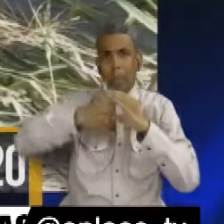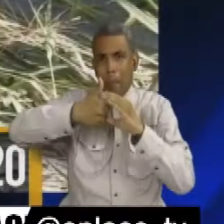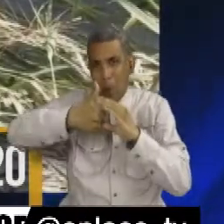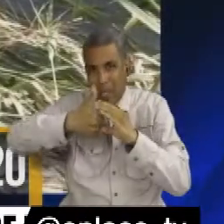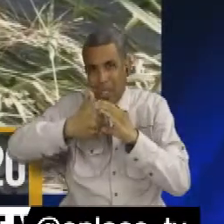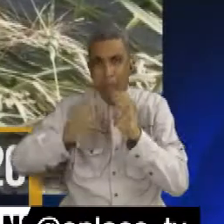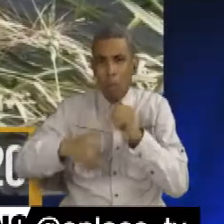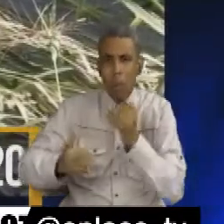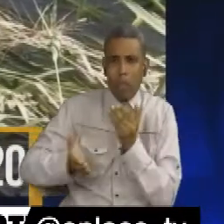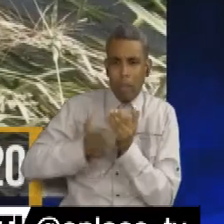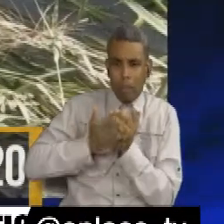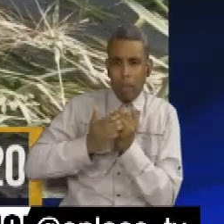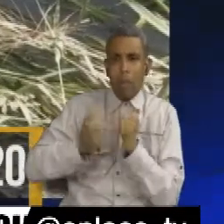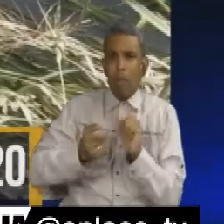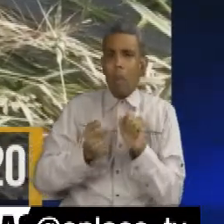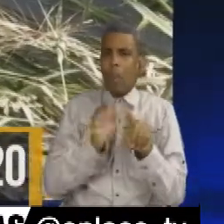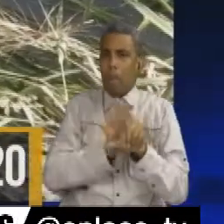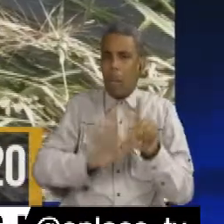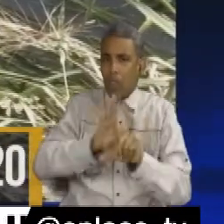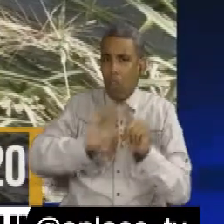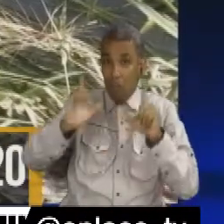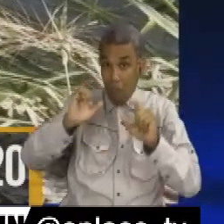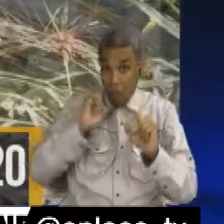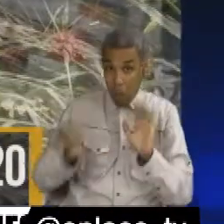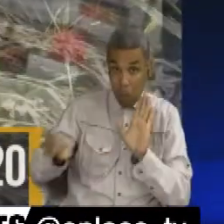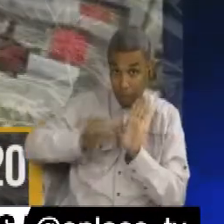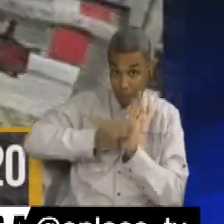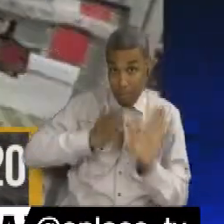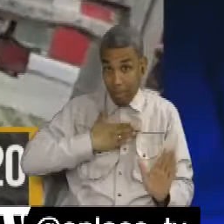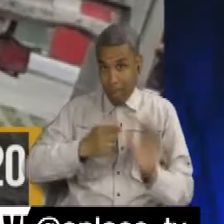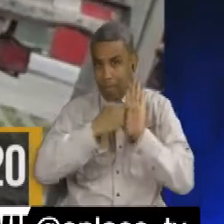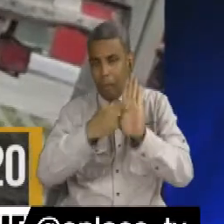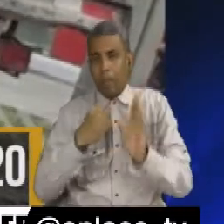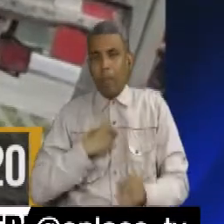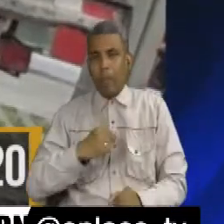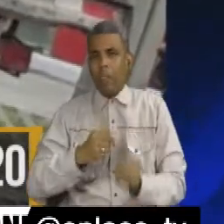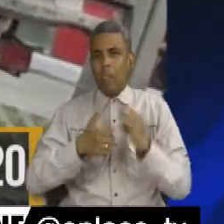sus denuncias por video o foto al número de WhatsApp